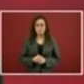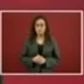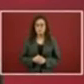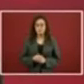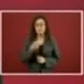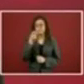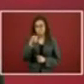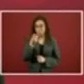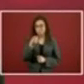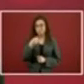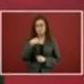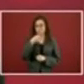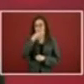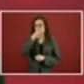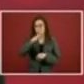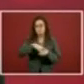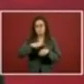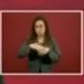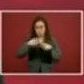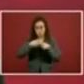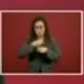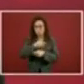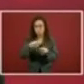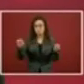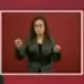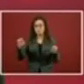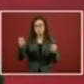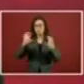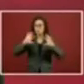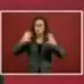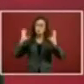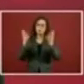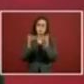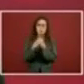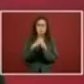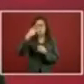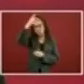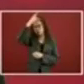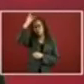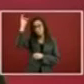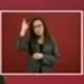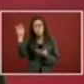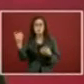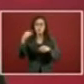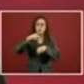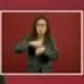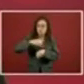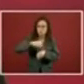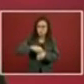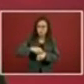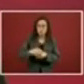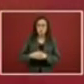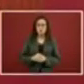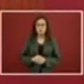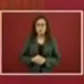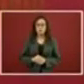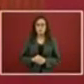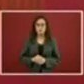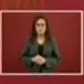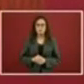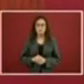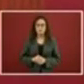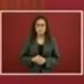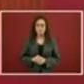está cumpliendo ya 16 meses desde que inició esta administración, y bueno, él ha tenido como parte medular de su estrategia de gobierno, de